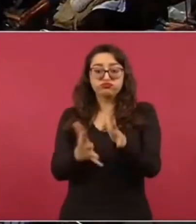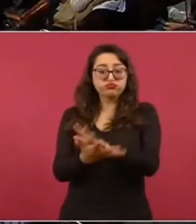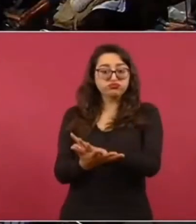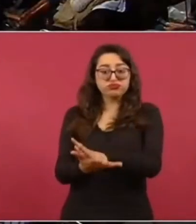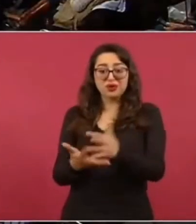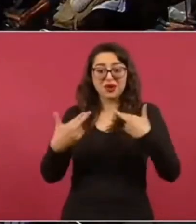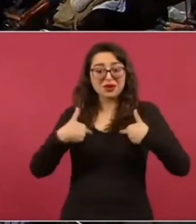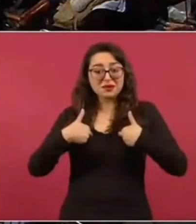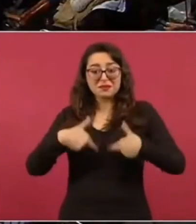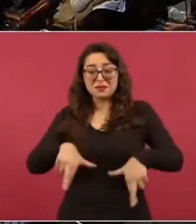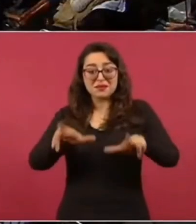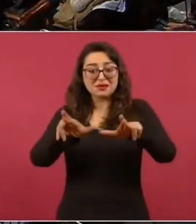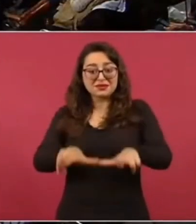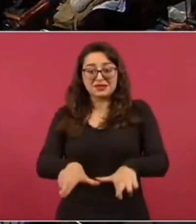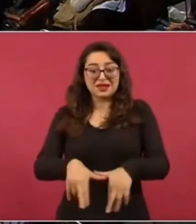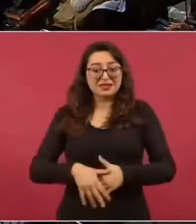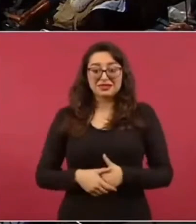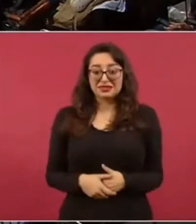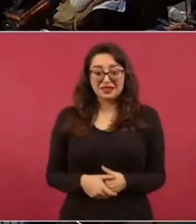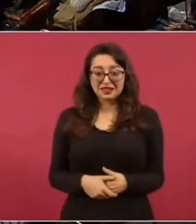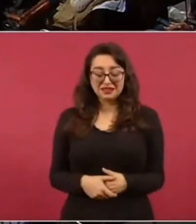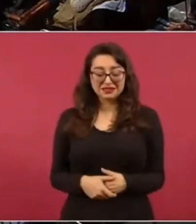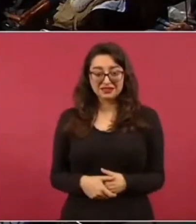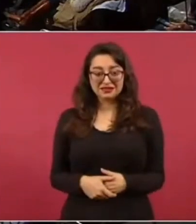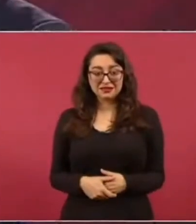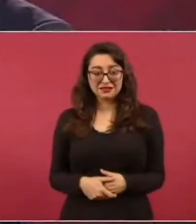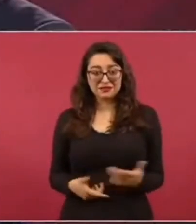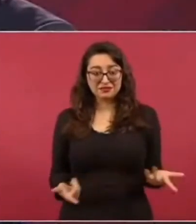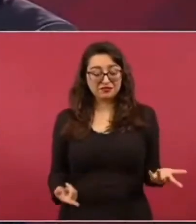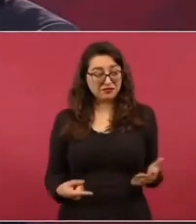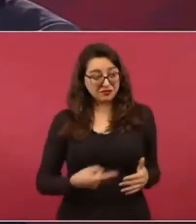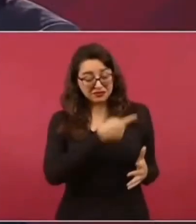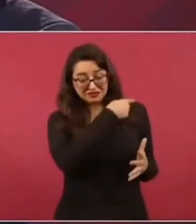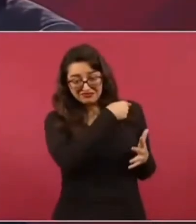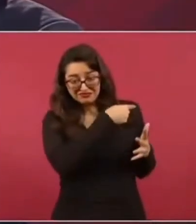porque todo esto no es para